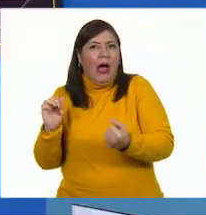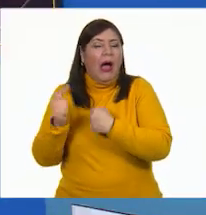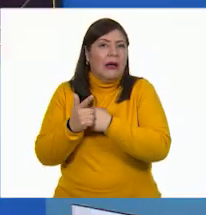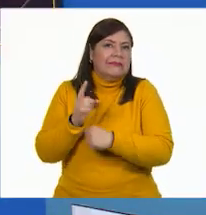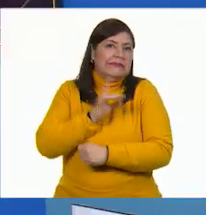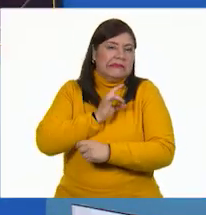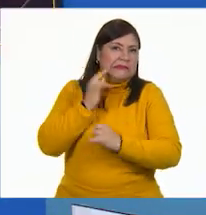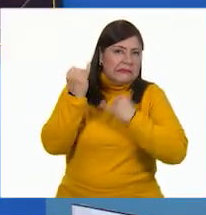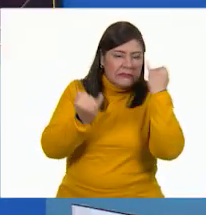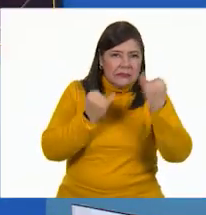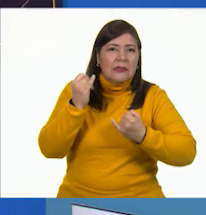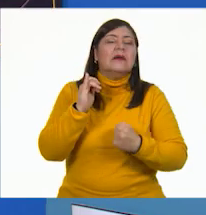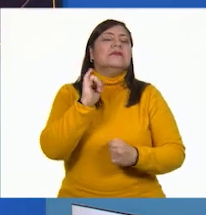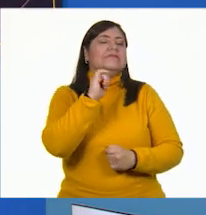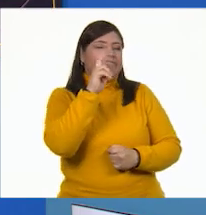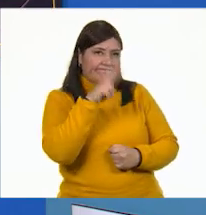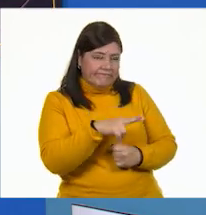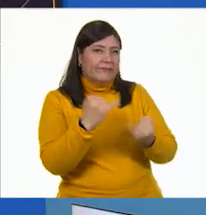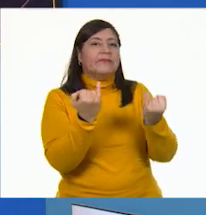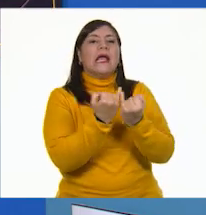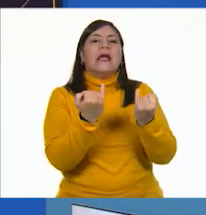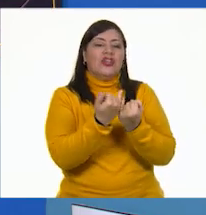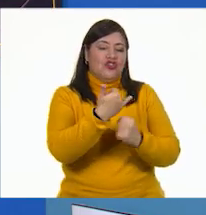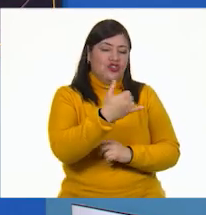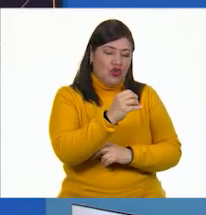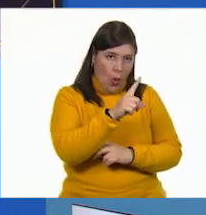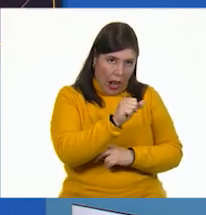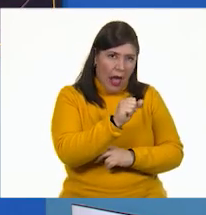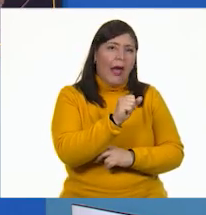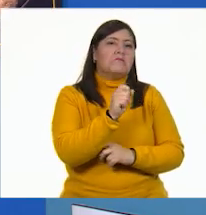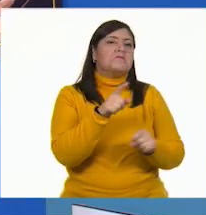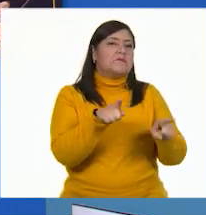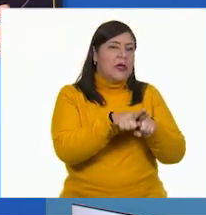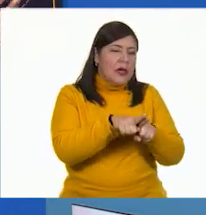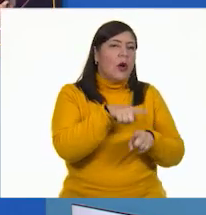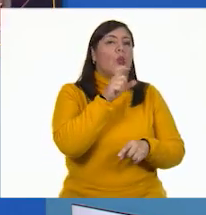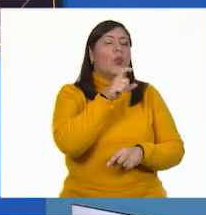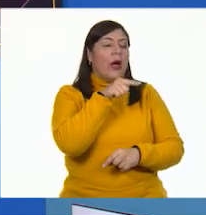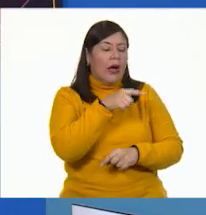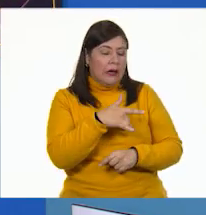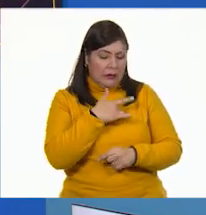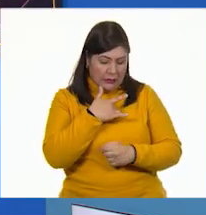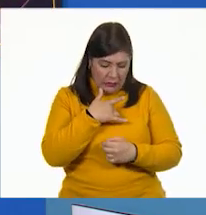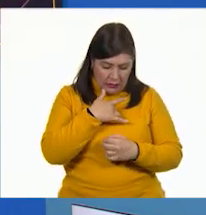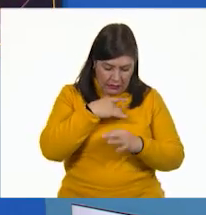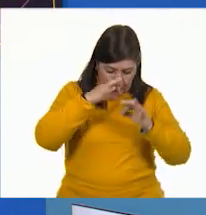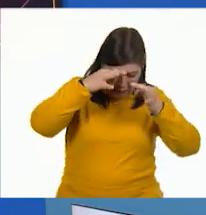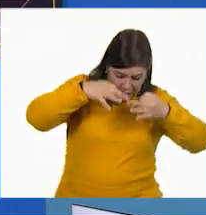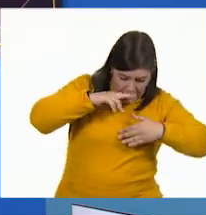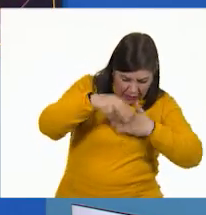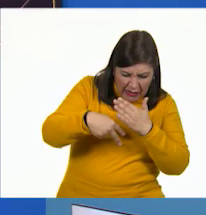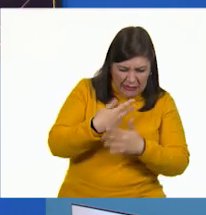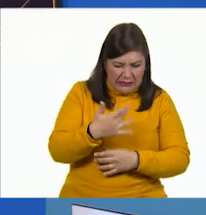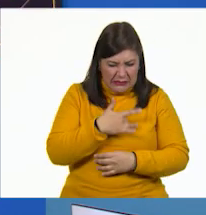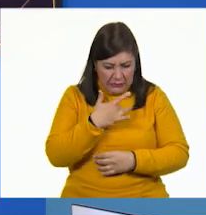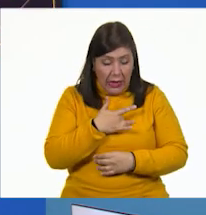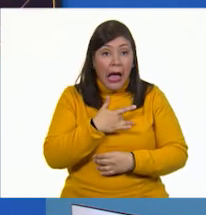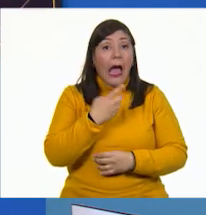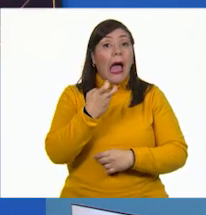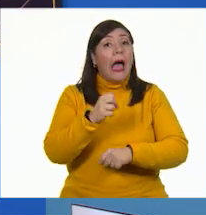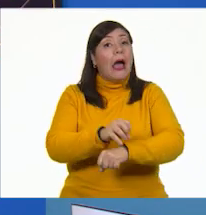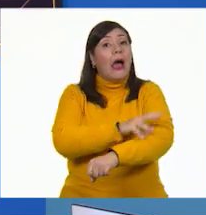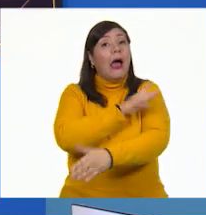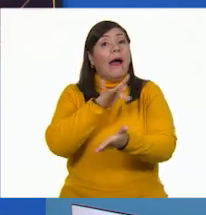Además, así como pasa con Yola, cuando trata de descubrir lo que está sintiendo, nuestras emociones permiten